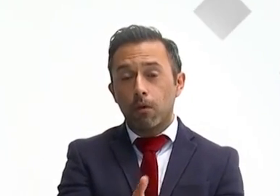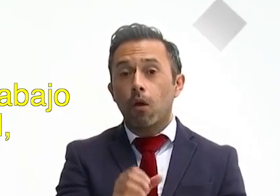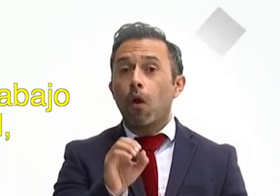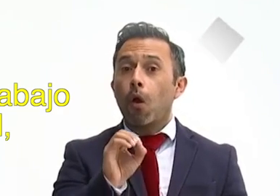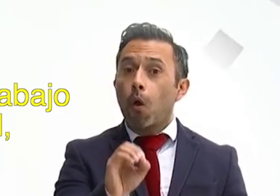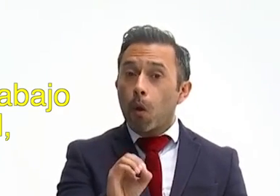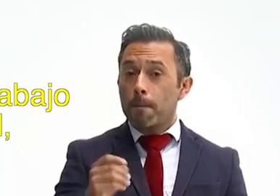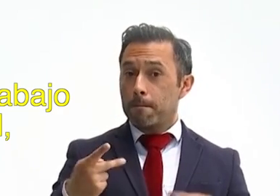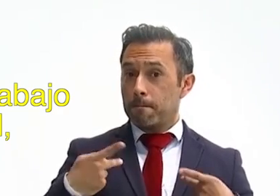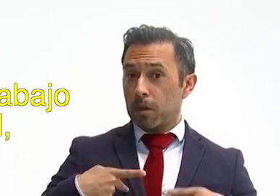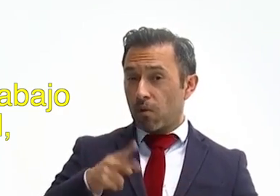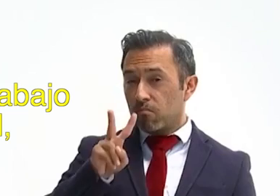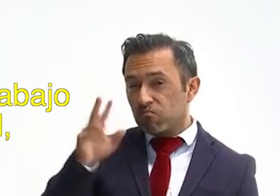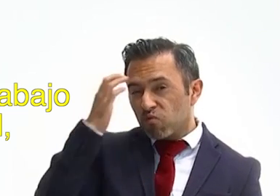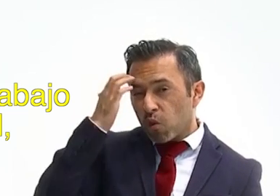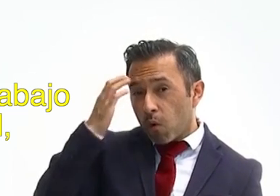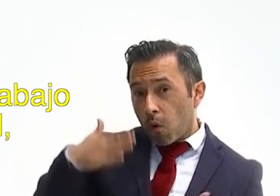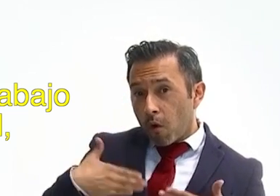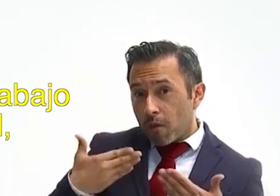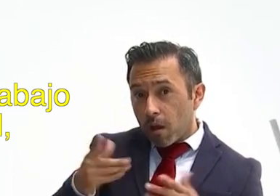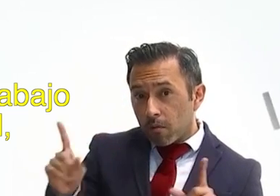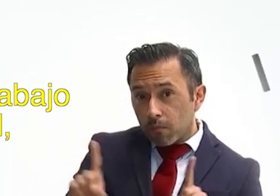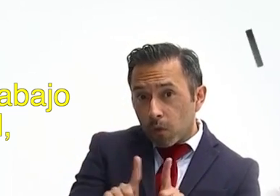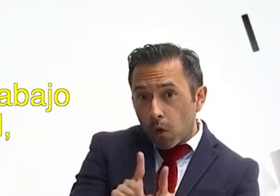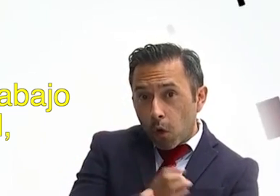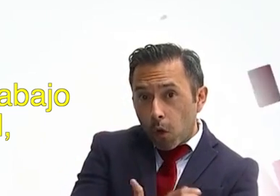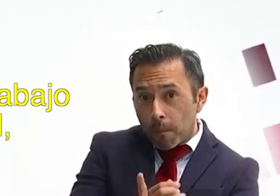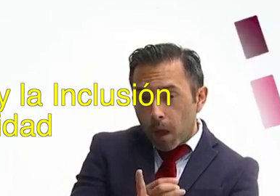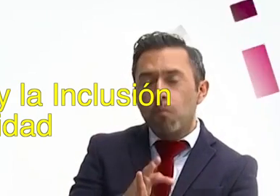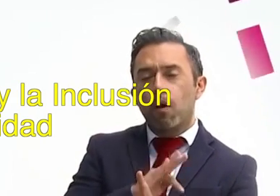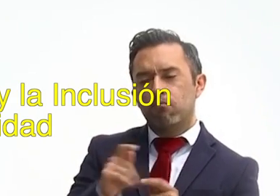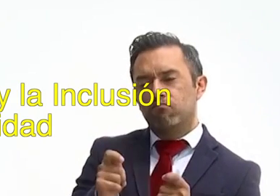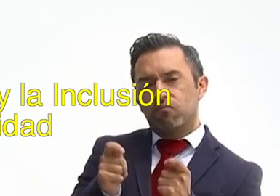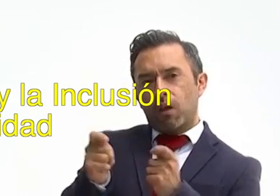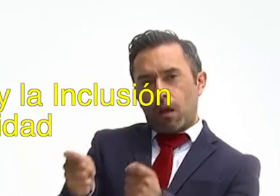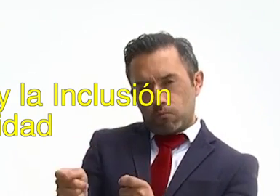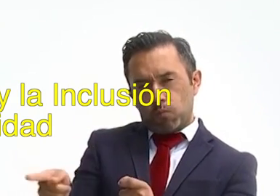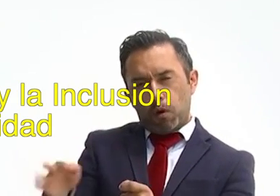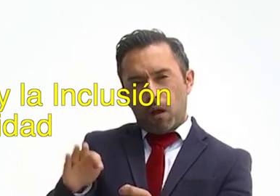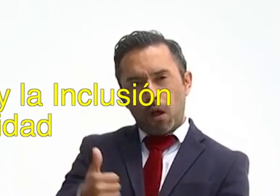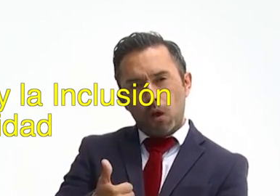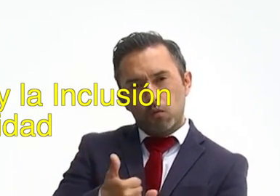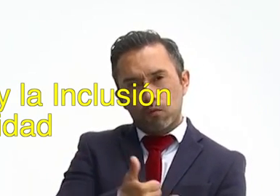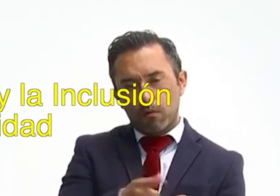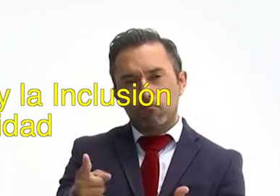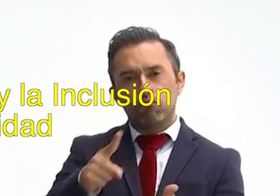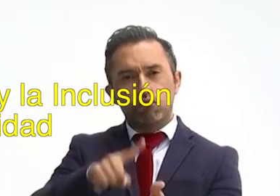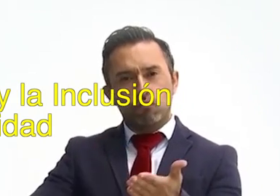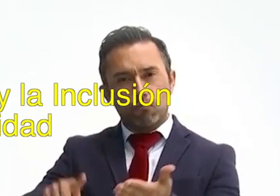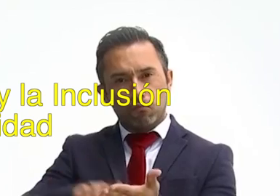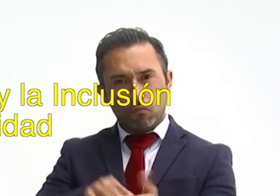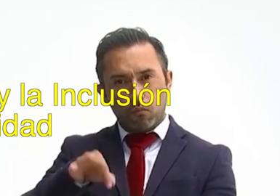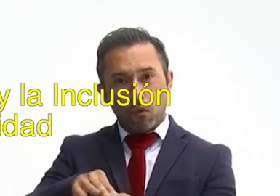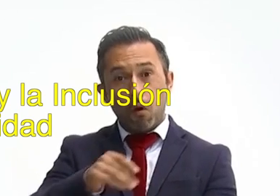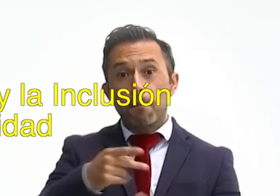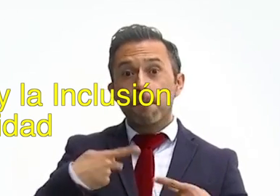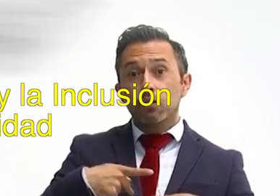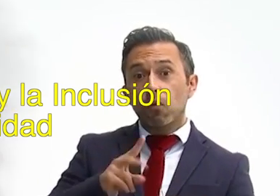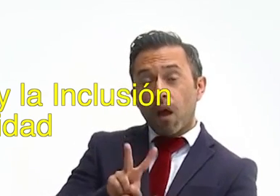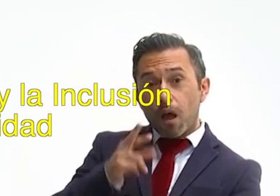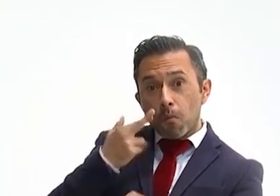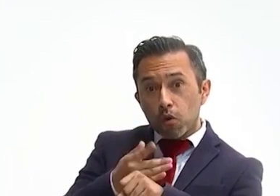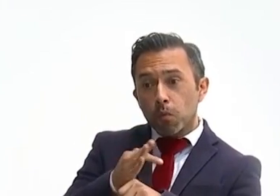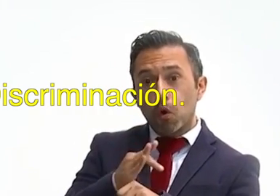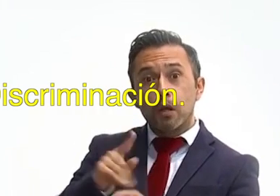la estrategia resultado del trabajo entre el organismo electoral el consejo nacional para el desarrollo y la inclusión de las personas con